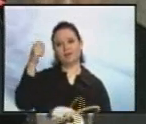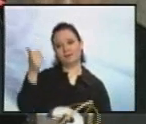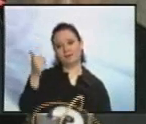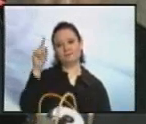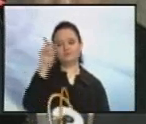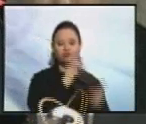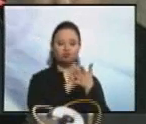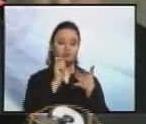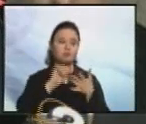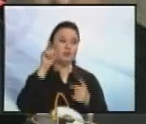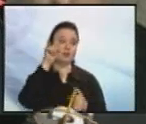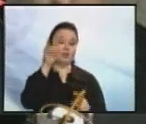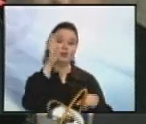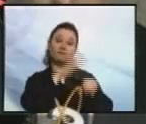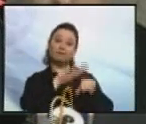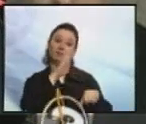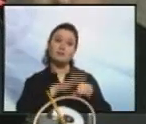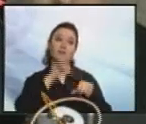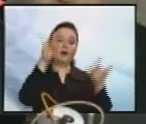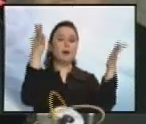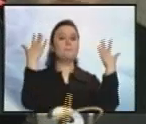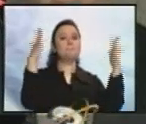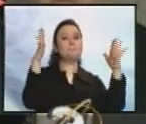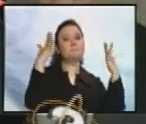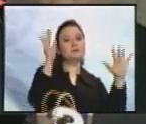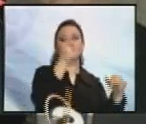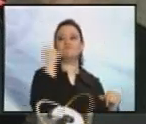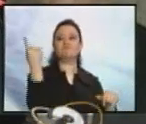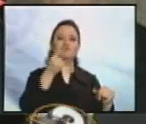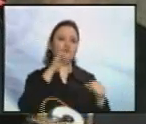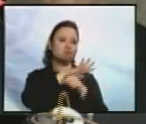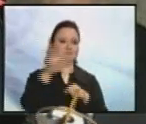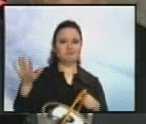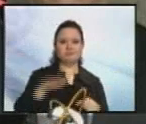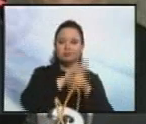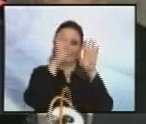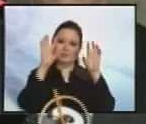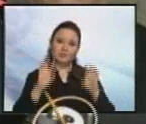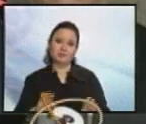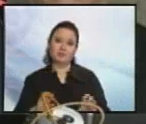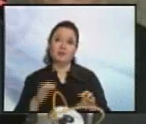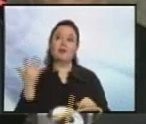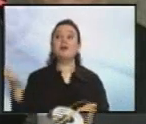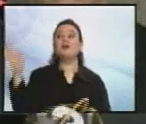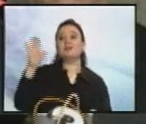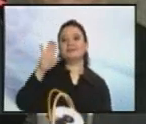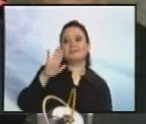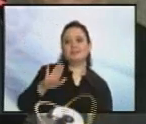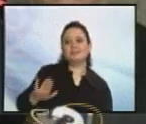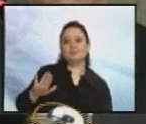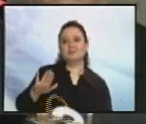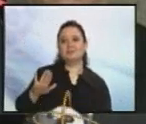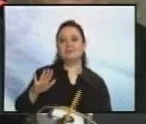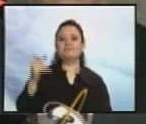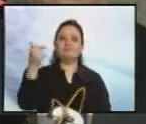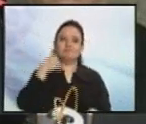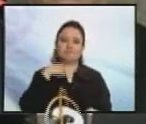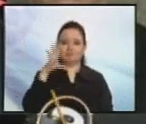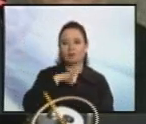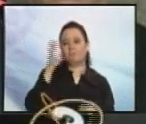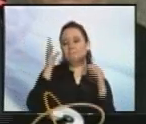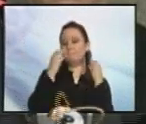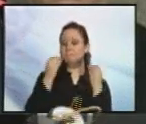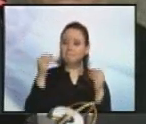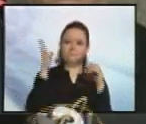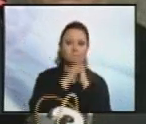que el aplauso y el fervor populares se pueden pagar luego con muchos